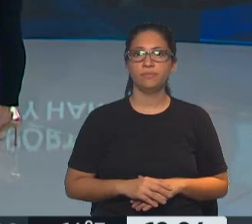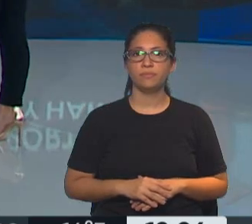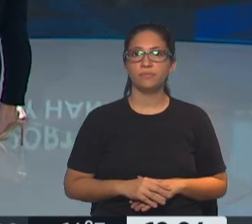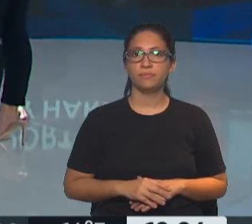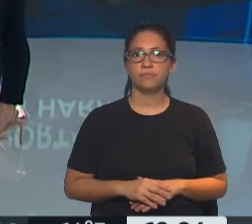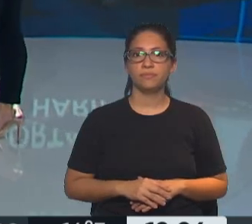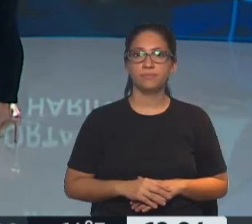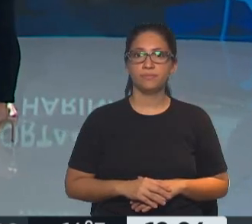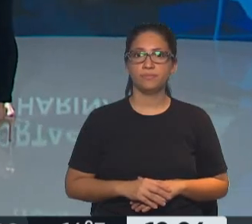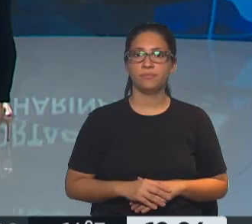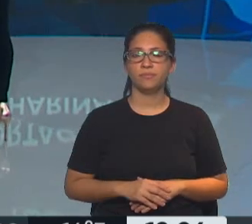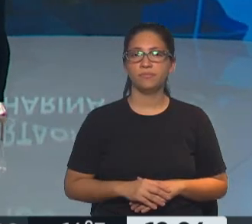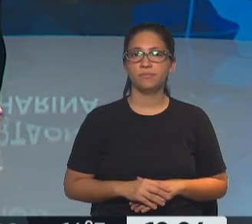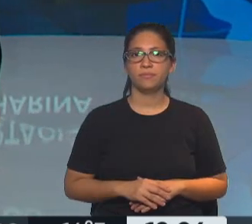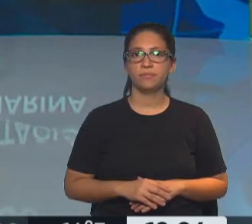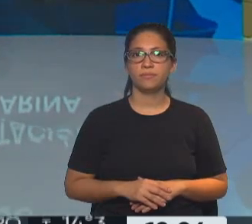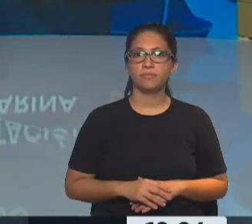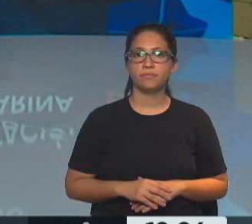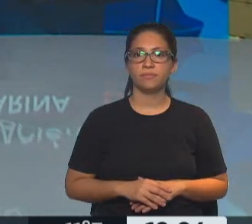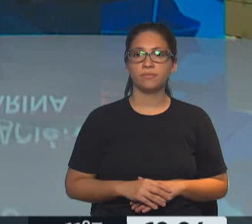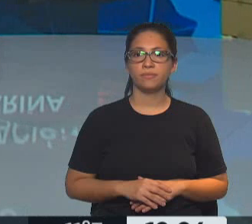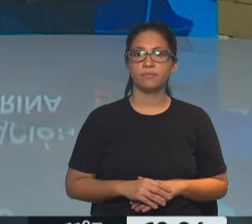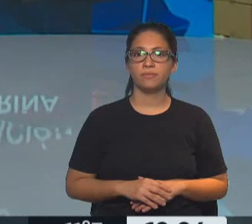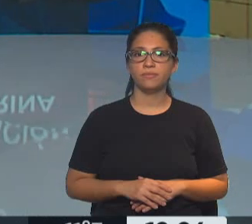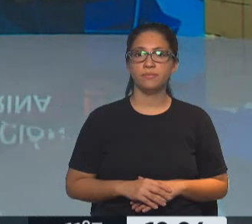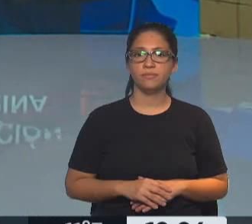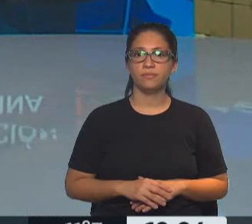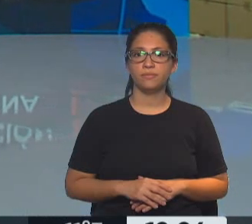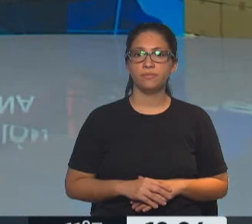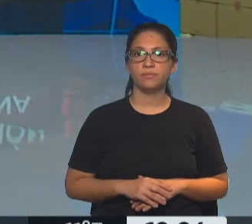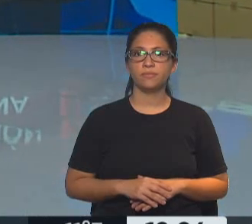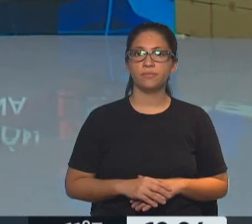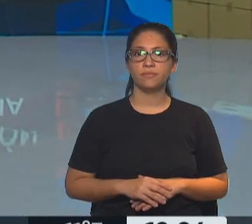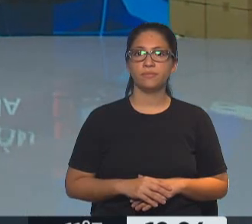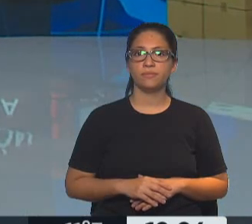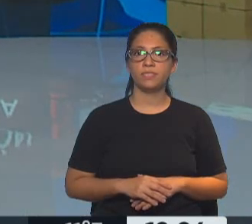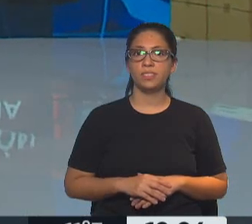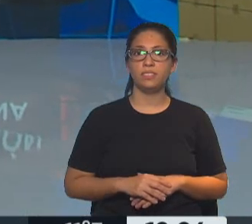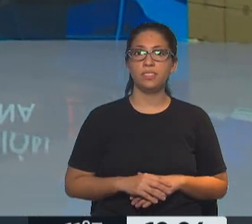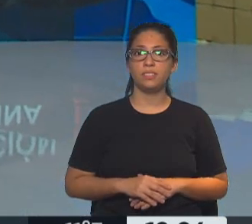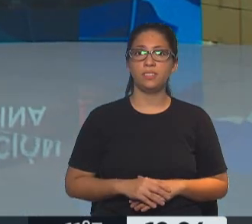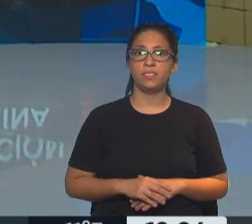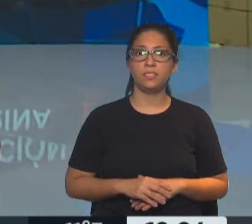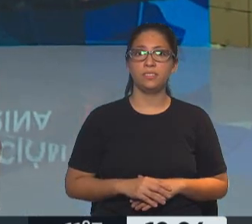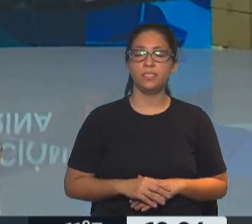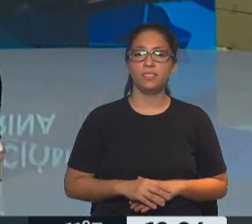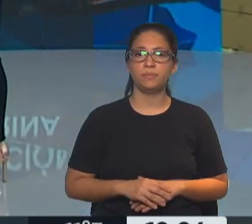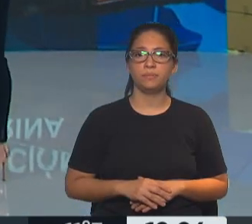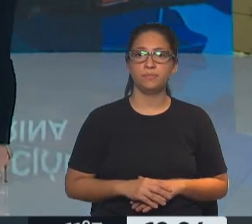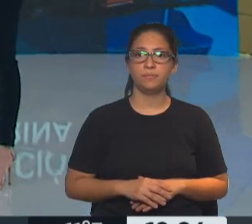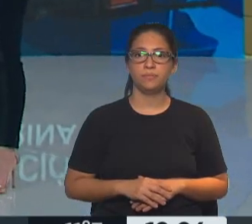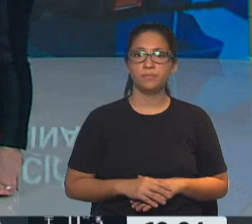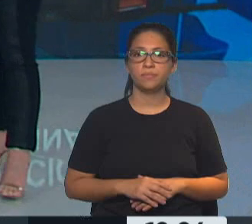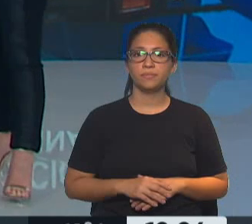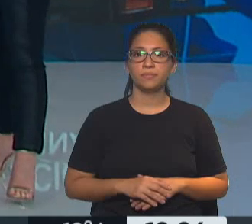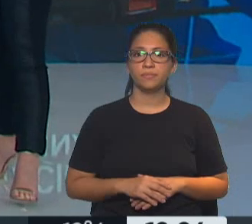Pakistán, prohibidas las exportaciones de trigo, harina, productos de trigo desde 2020, Serbia, cuotas mensuales de exportación de trigo, maíz, aceite de girasol y